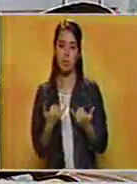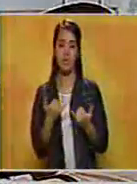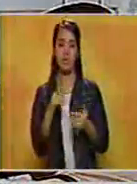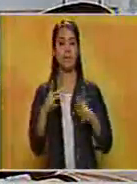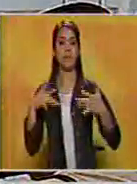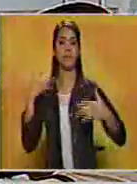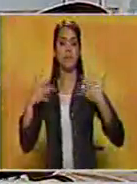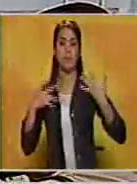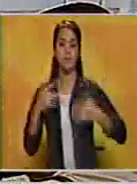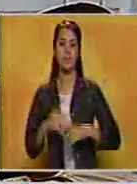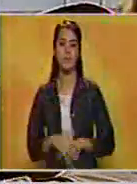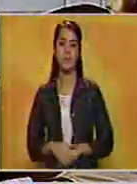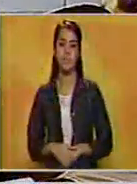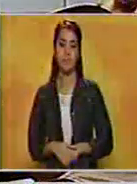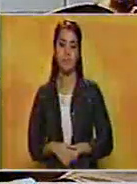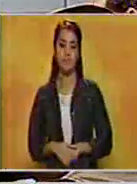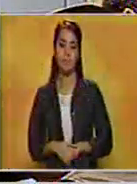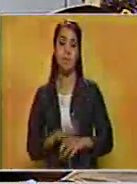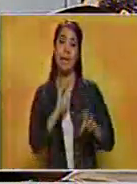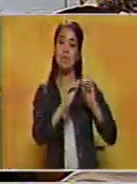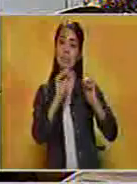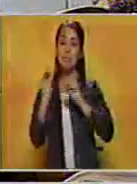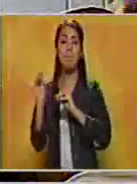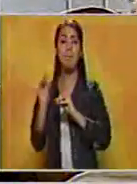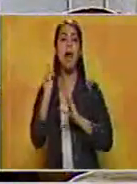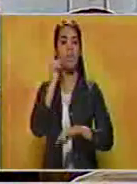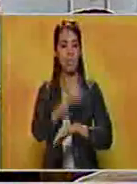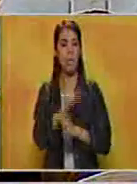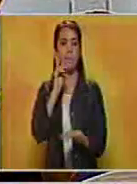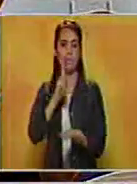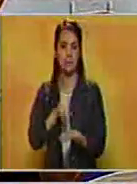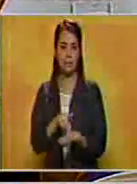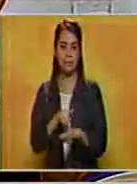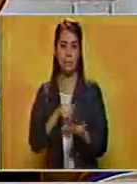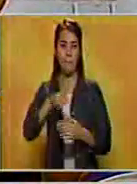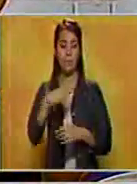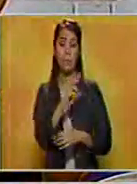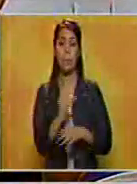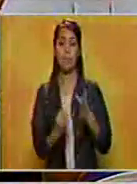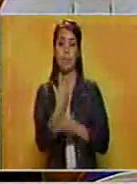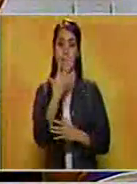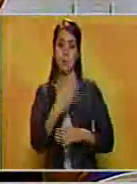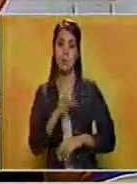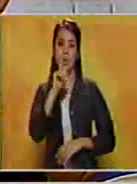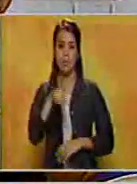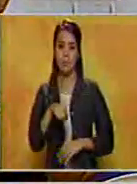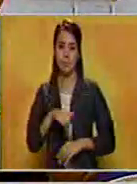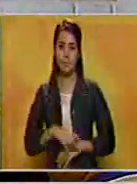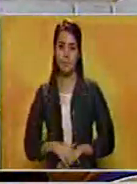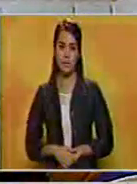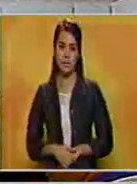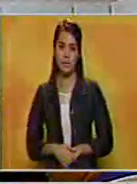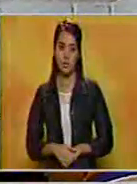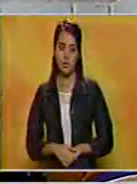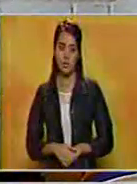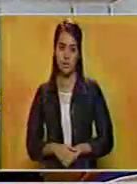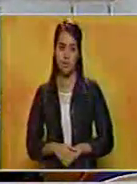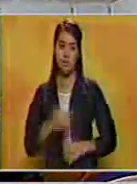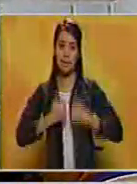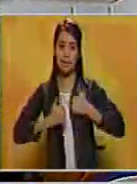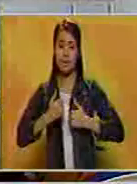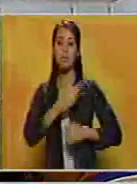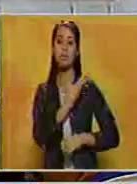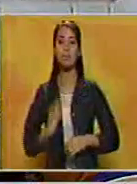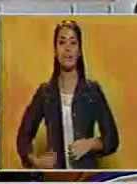acto es el llamado a participar el próximo 20 de mayo, y también que Henry Falcón